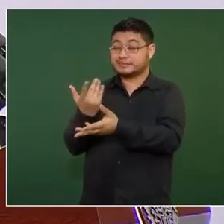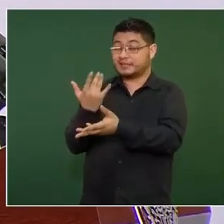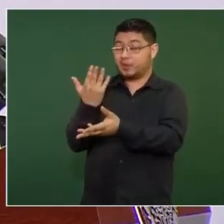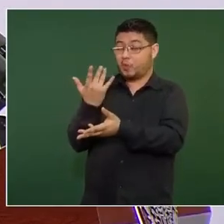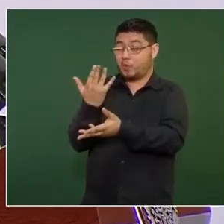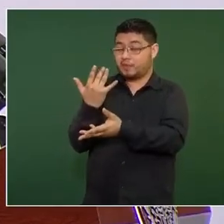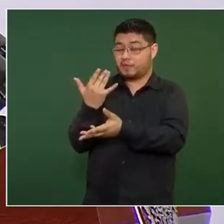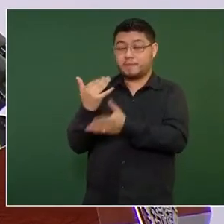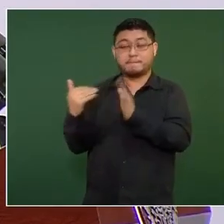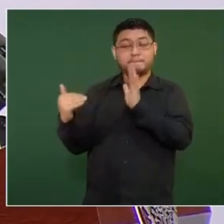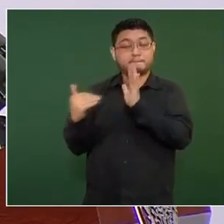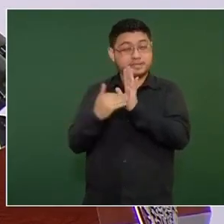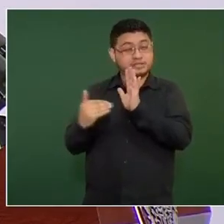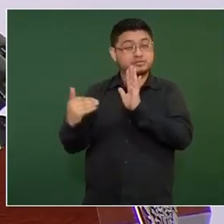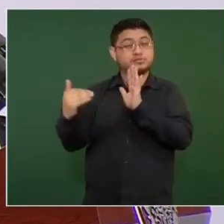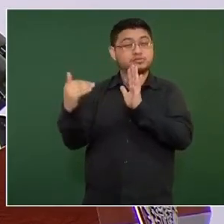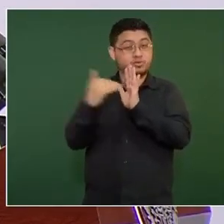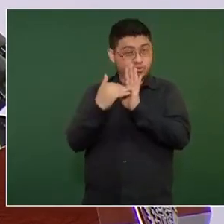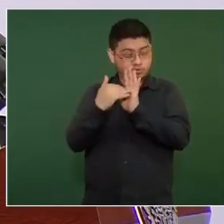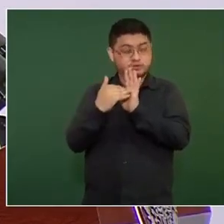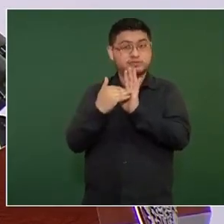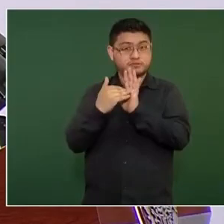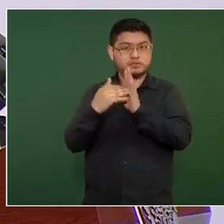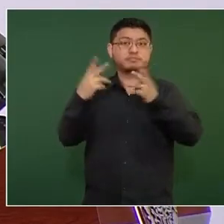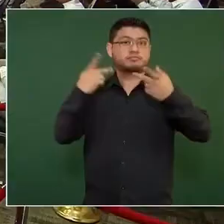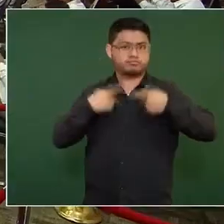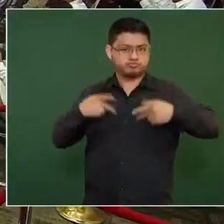millones de mexicanos.